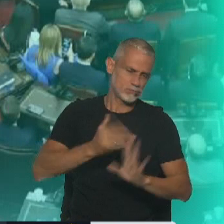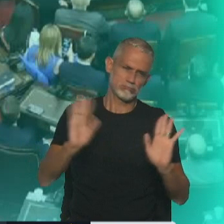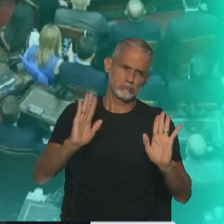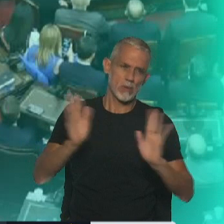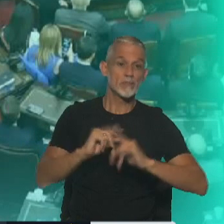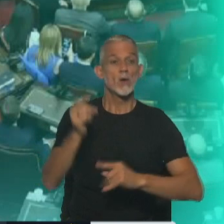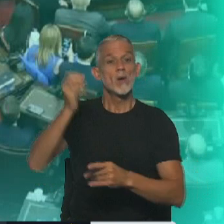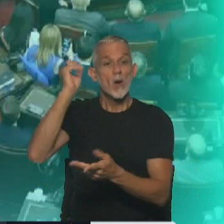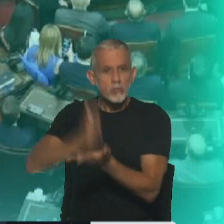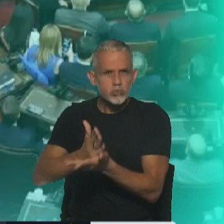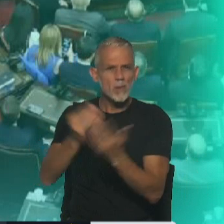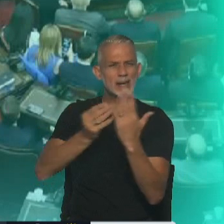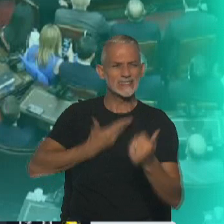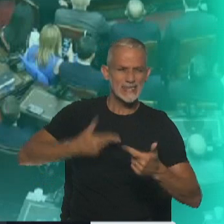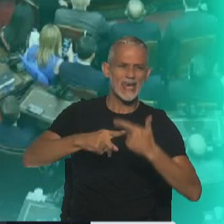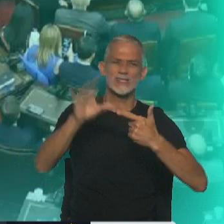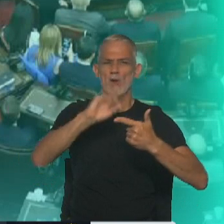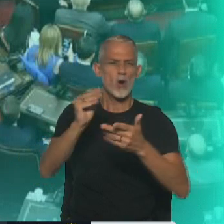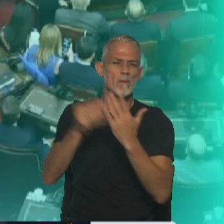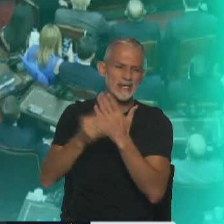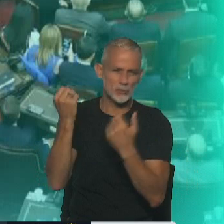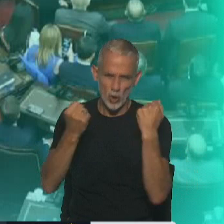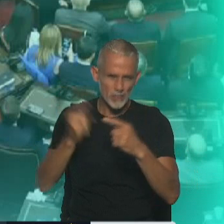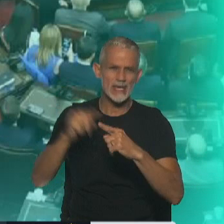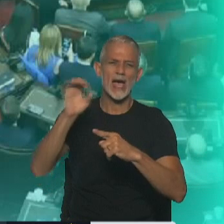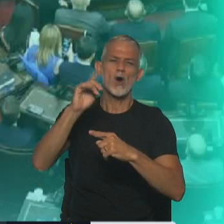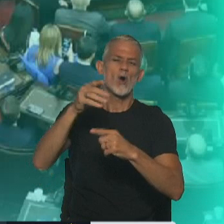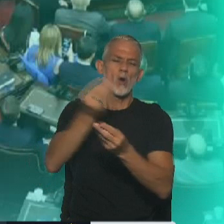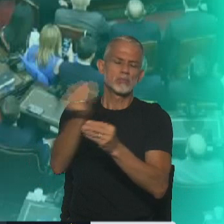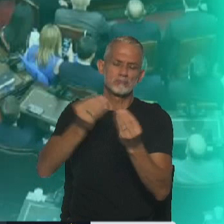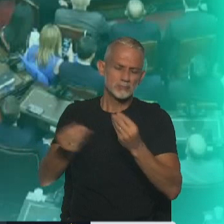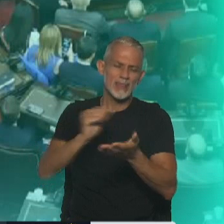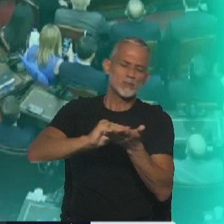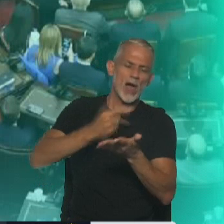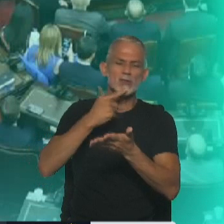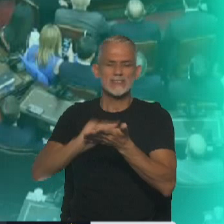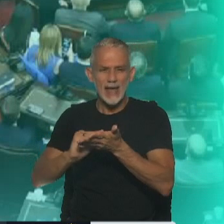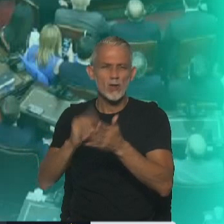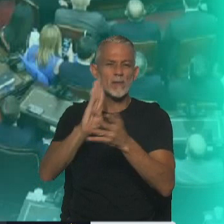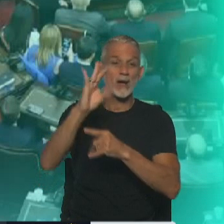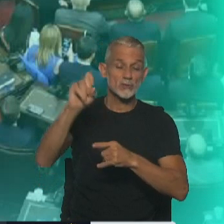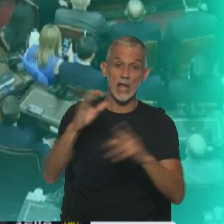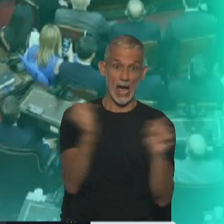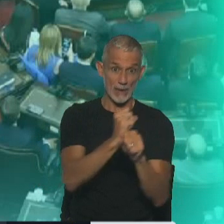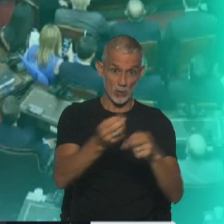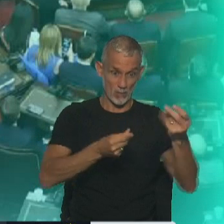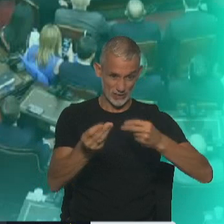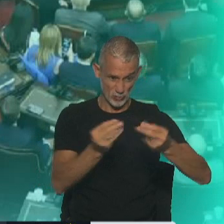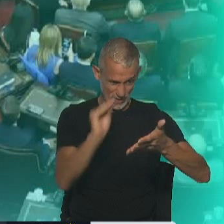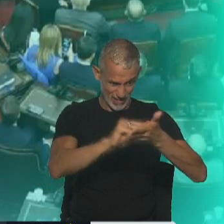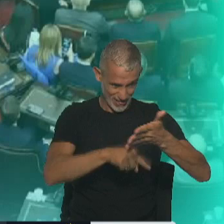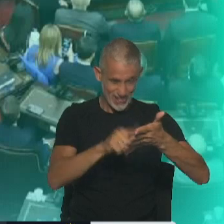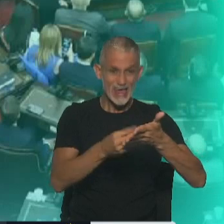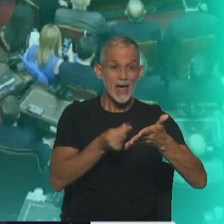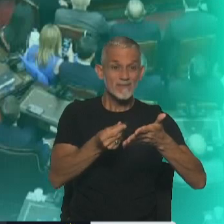de la Nación, al ministro de Economía, a los funcionarios del Banco Central, diputados y senadores que aprueben un presupuesto que contemple